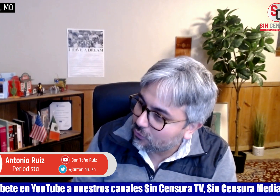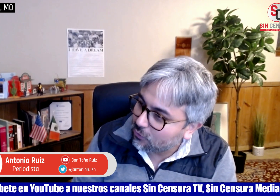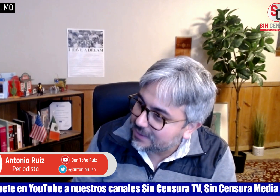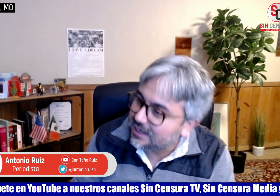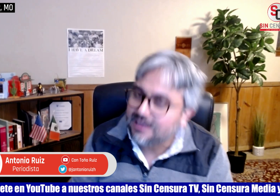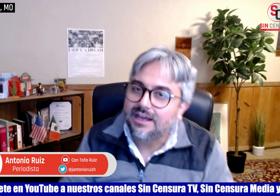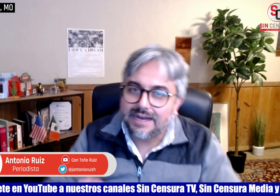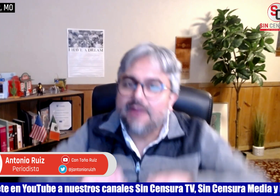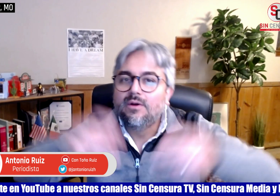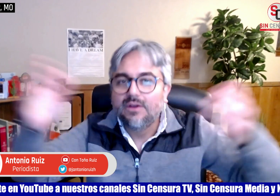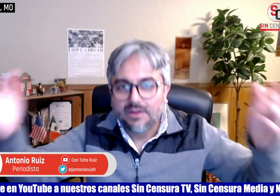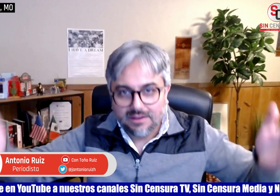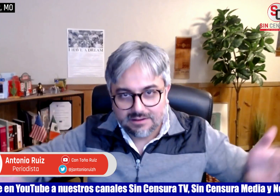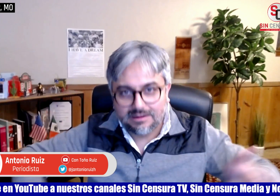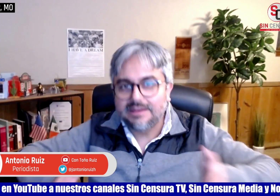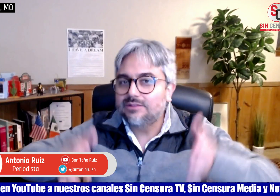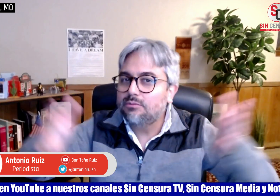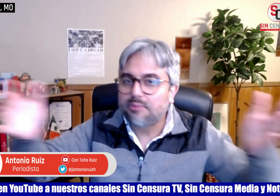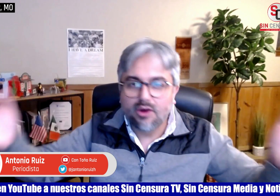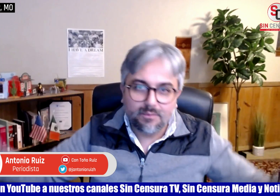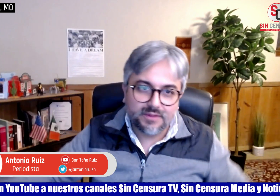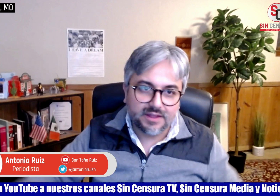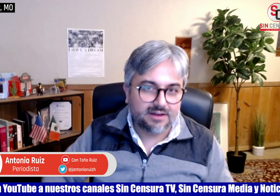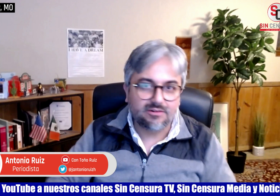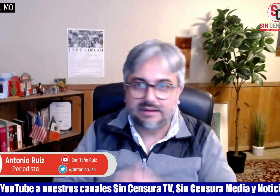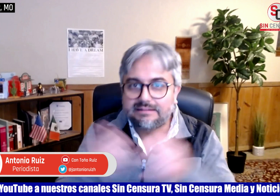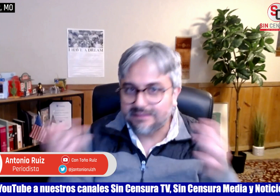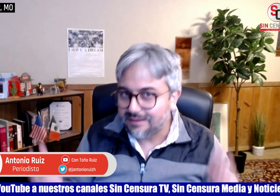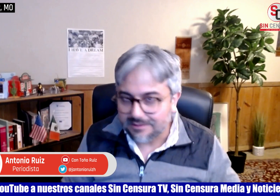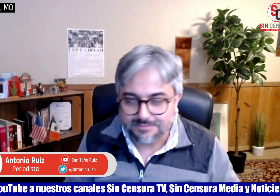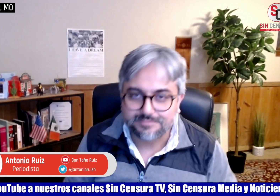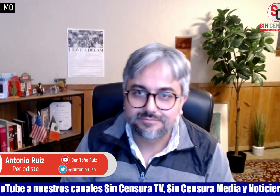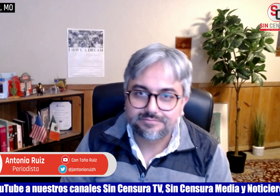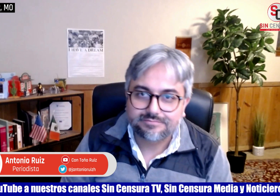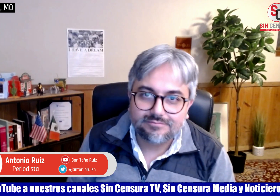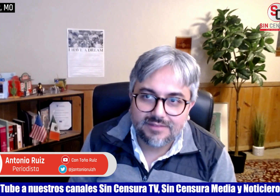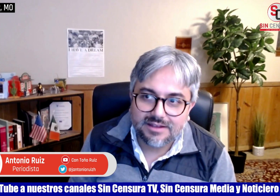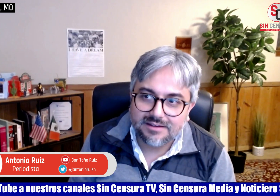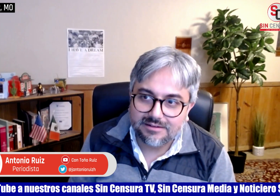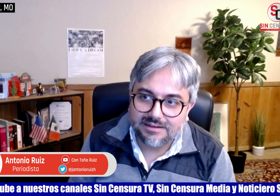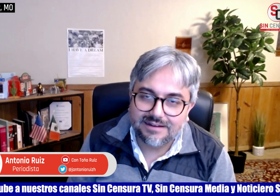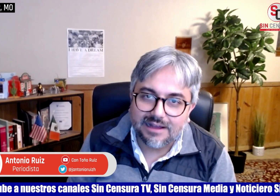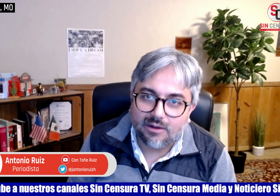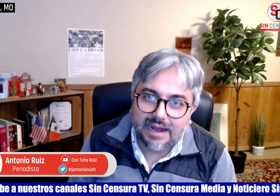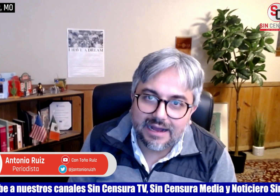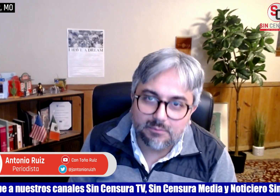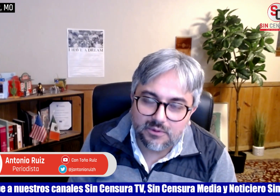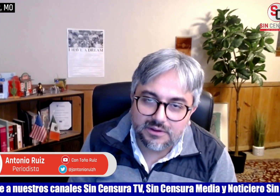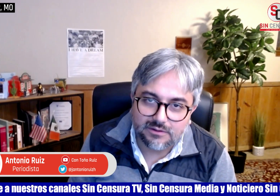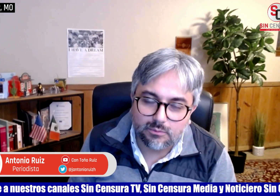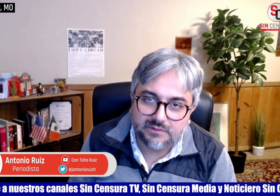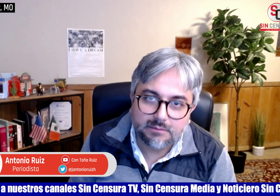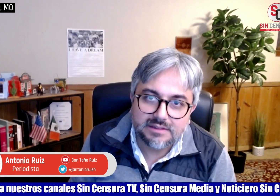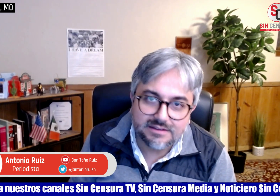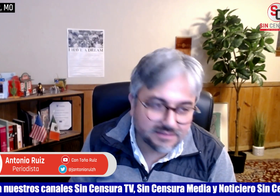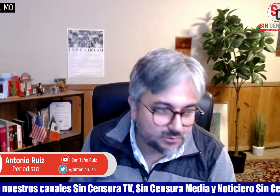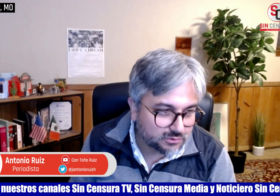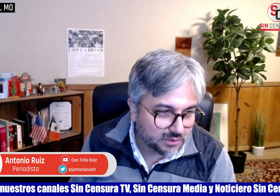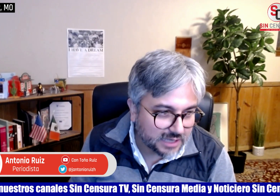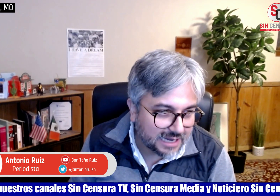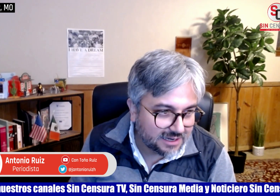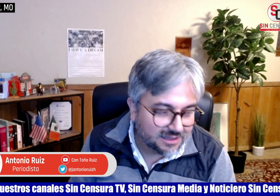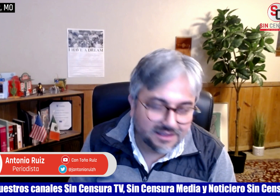sobre lo que uno opina claro leyendo un pronter con este Este lenguaje muy supuestamente